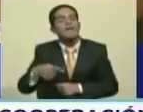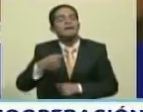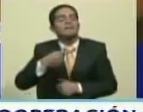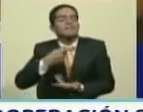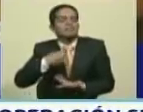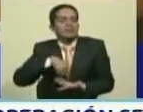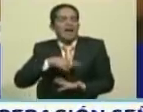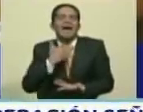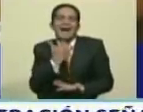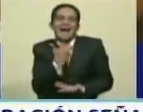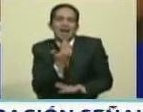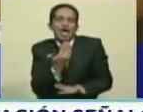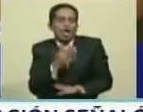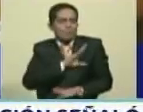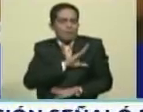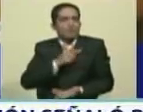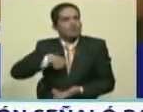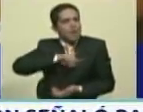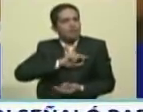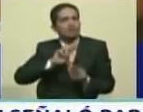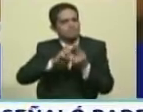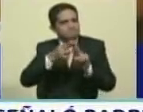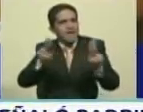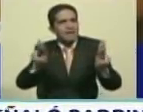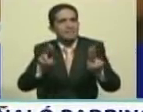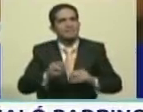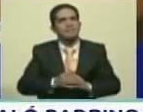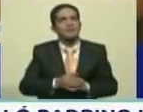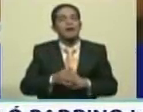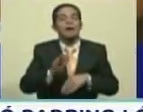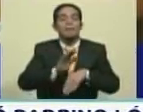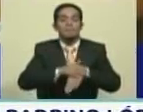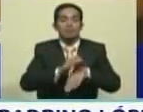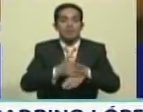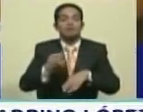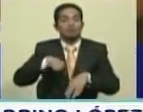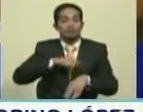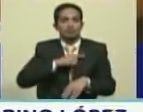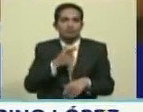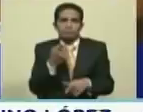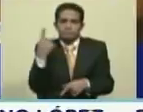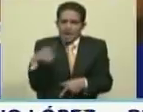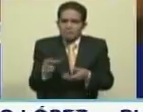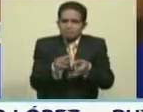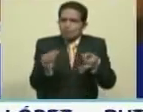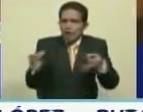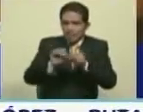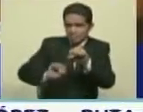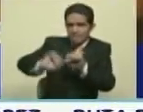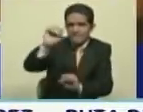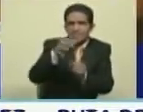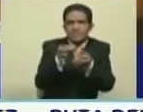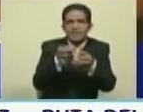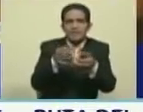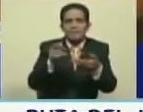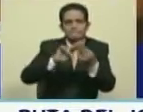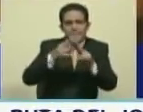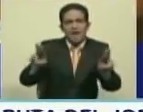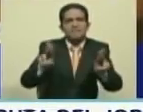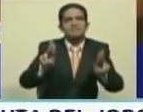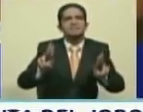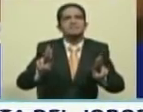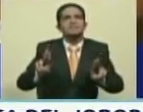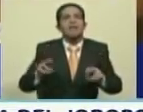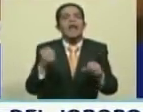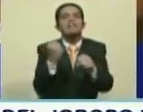paz. Porque sí, nosotros tenemos mucha autoridad, mucha moral para defender la paz, y el trabajo es